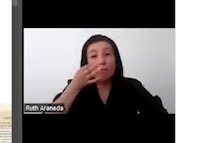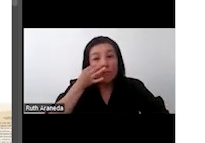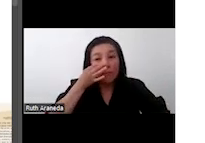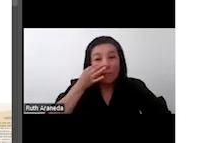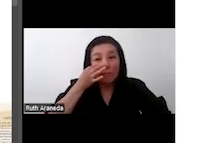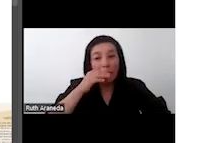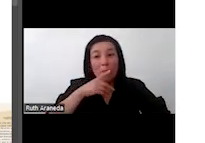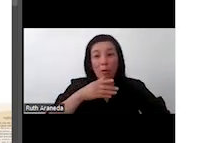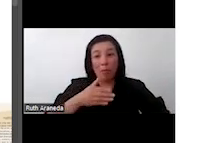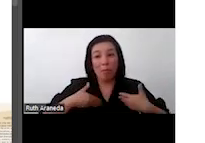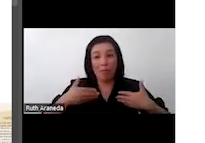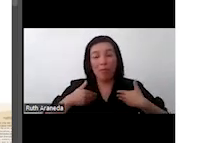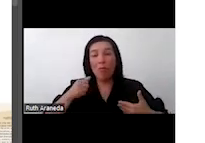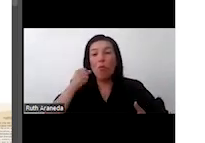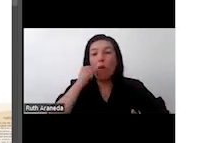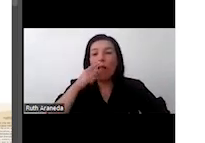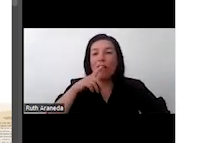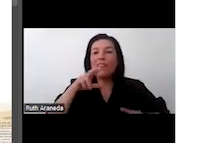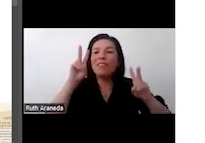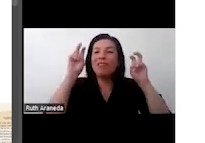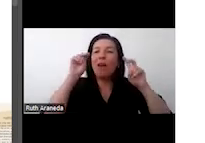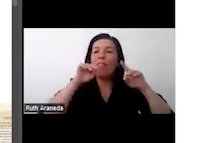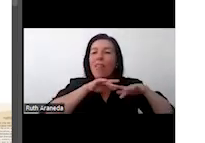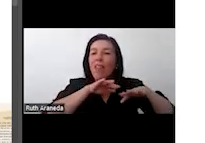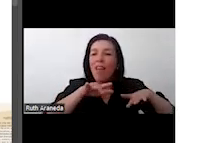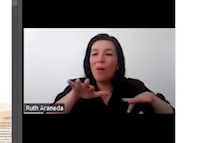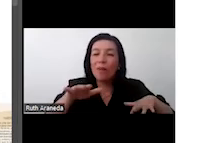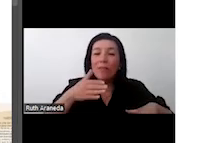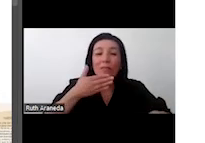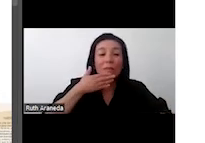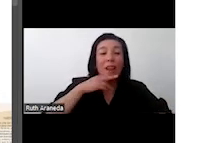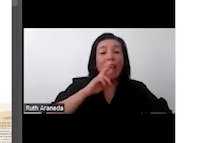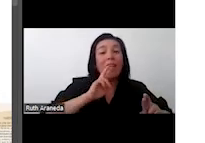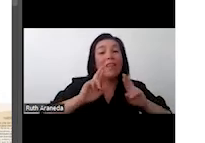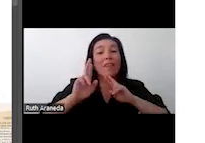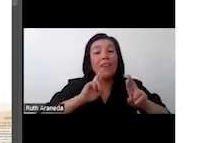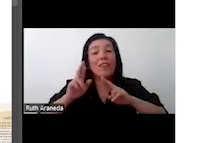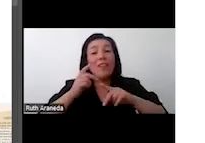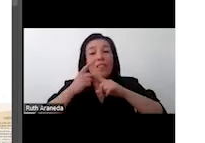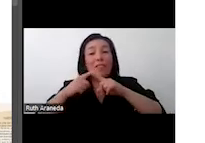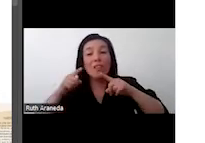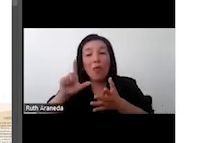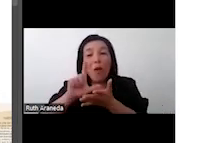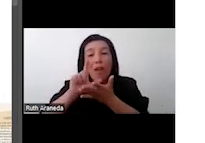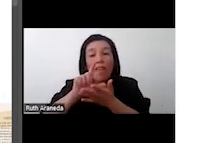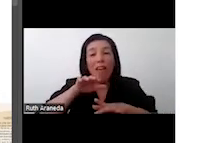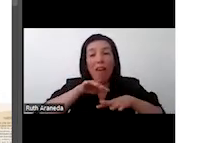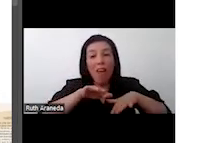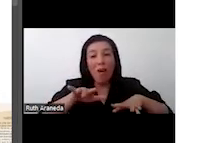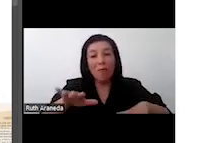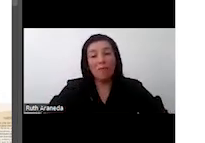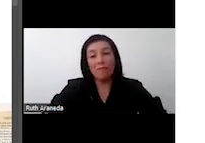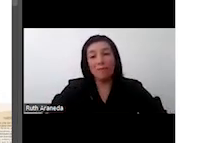me motivó harto fue el tema del agua, digamos, y la relación de la sociedad con distintos afluentes de agua. Lamentablemente